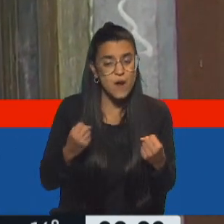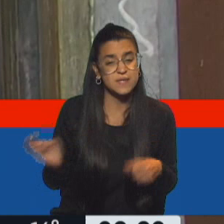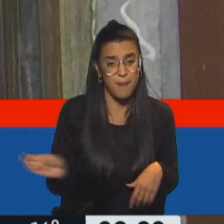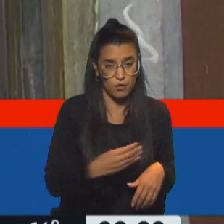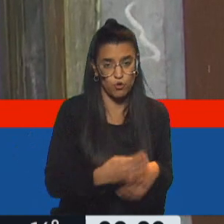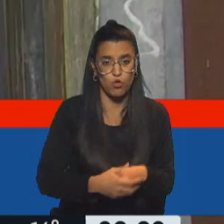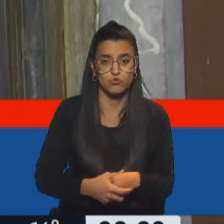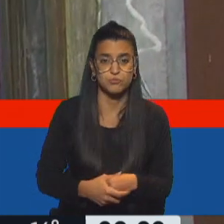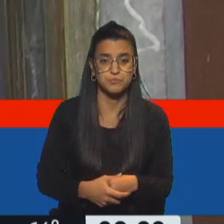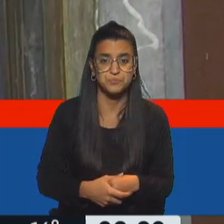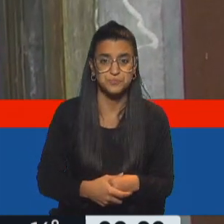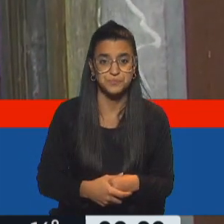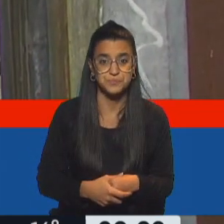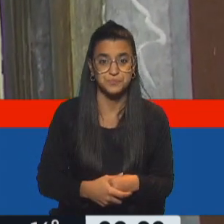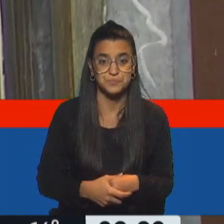todos. Y